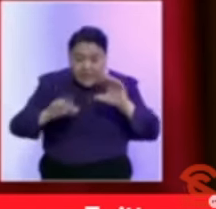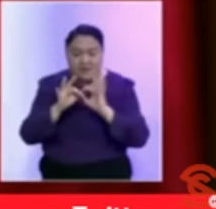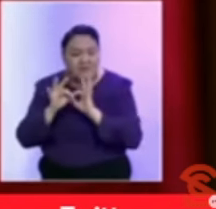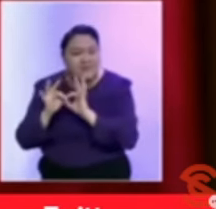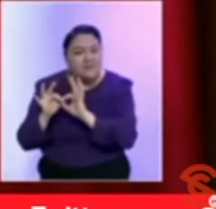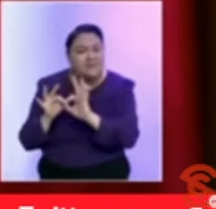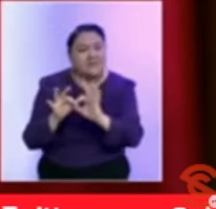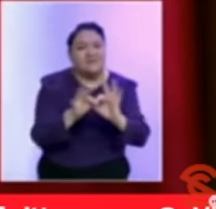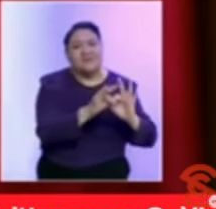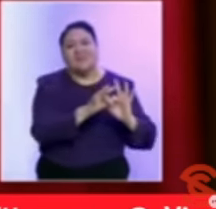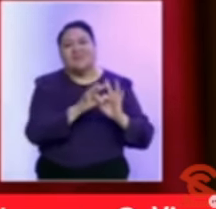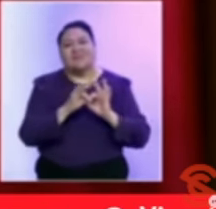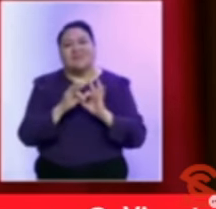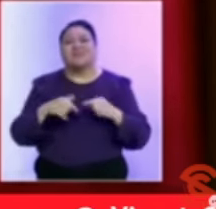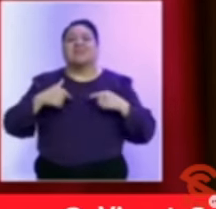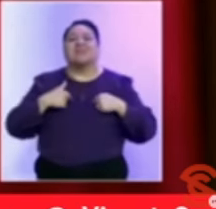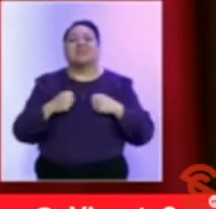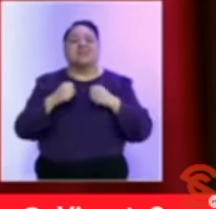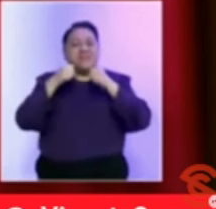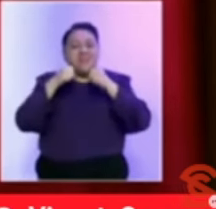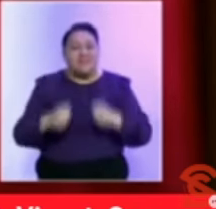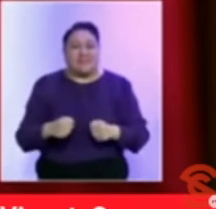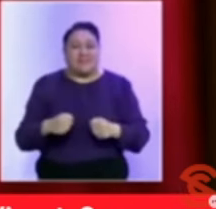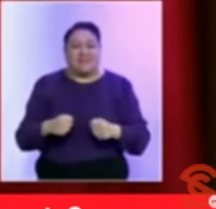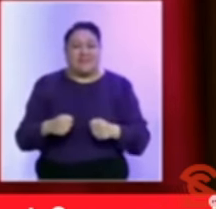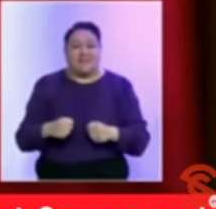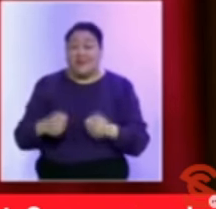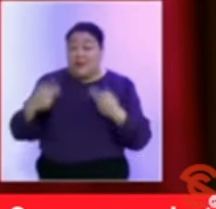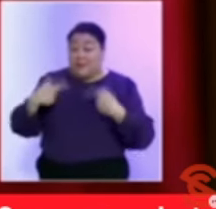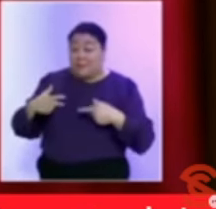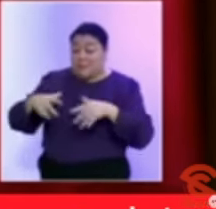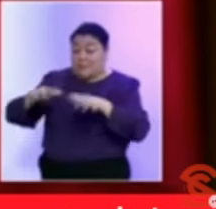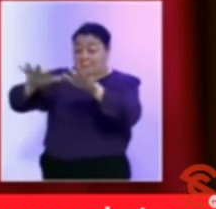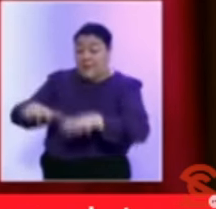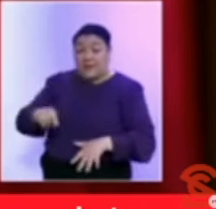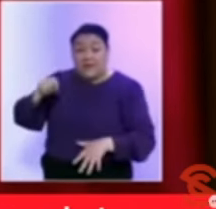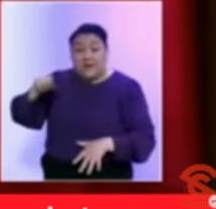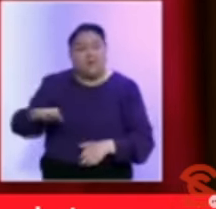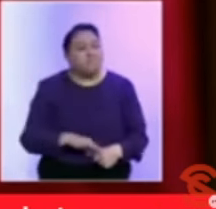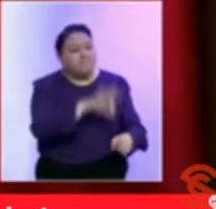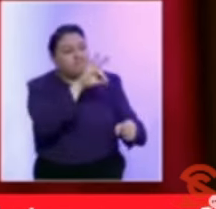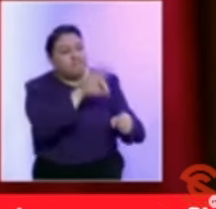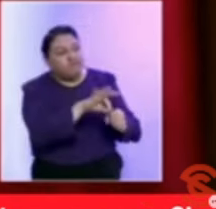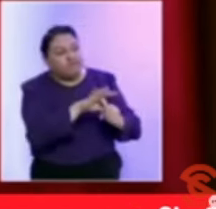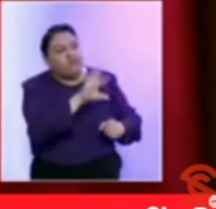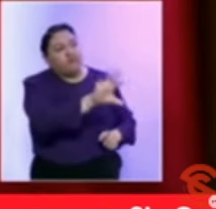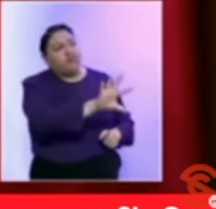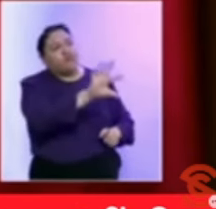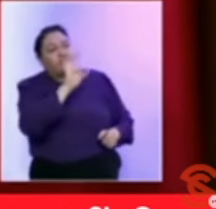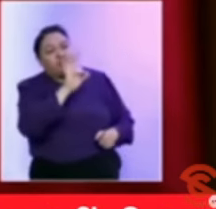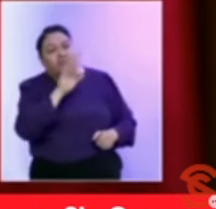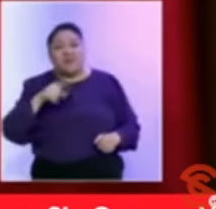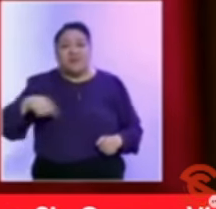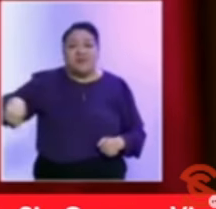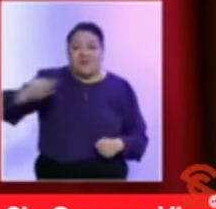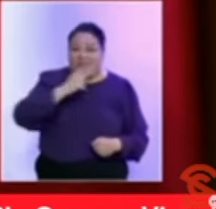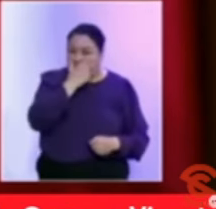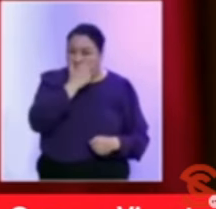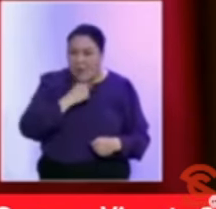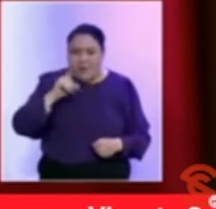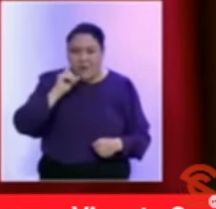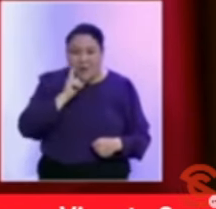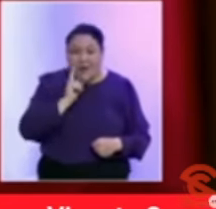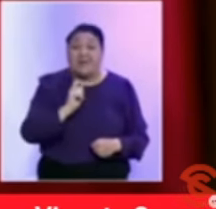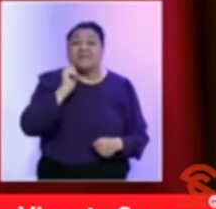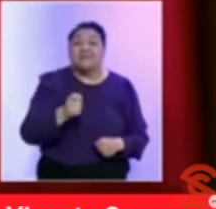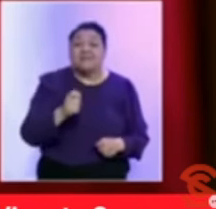estoy convencida que si algo avaló con la voluntad la mayoría de las y los mexicanos es que